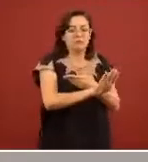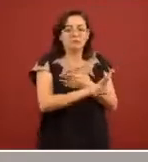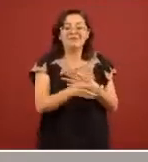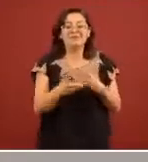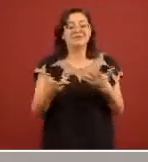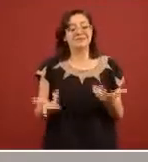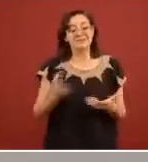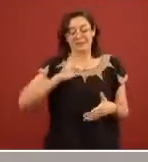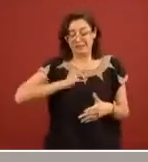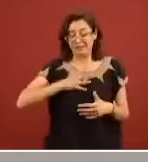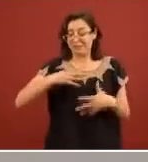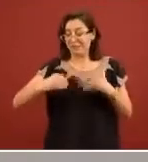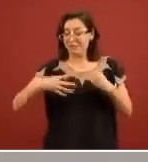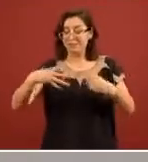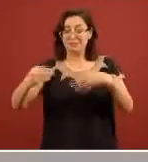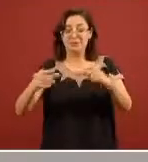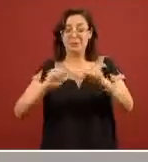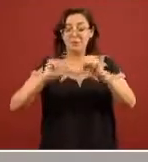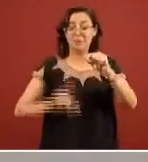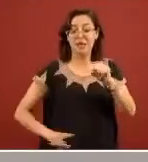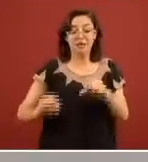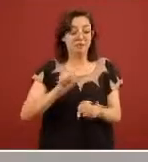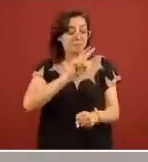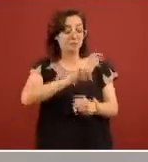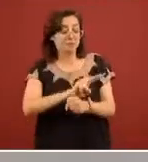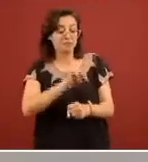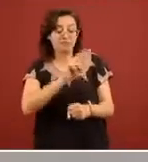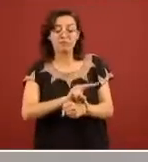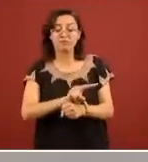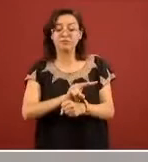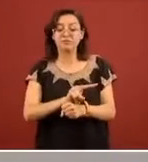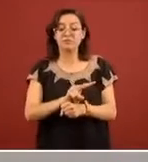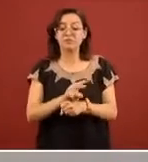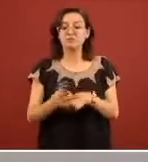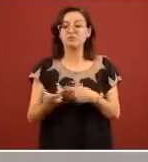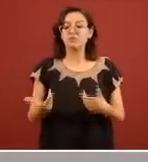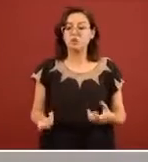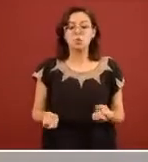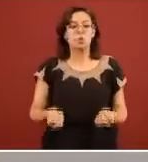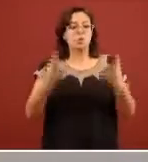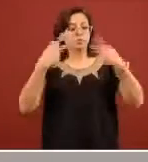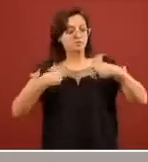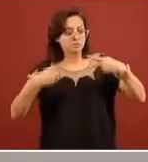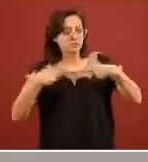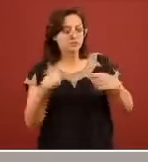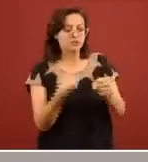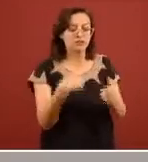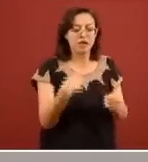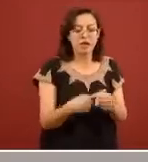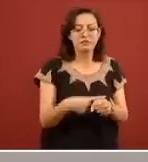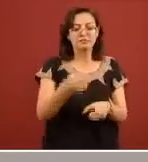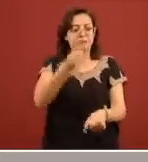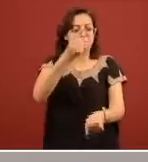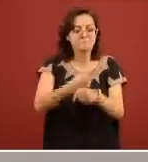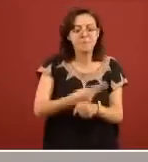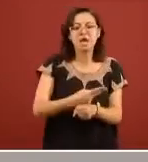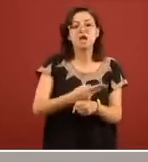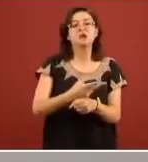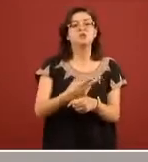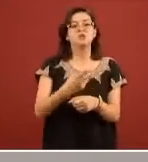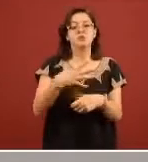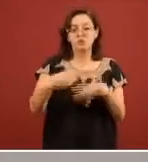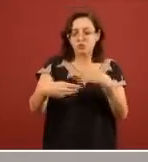epidemiológica que se ha hecho en el país con el estudio de contactos, la detección oportuna